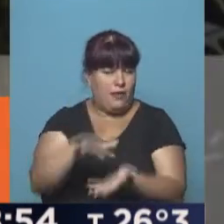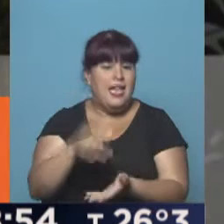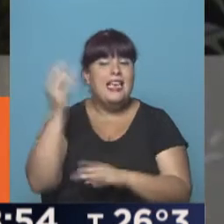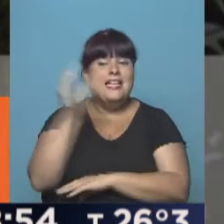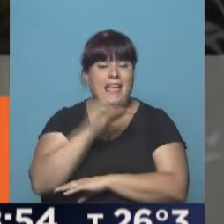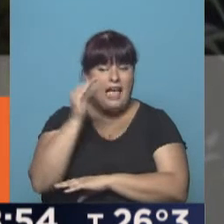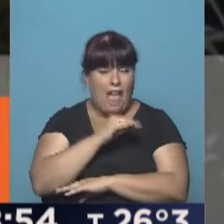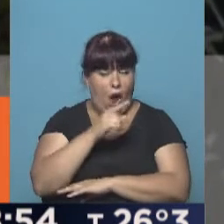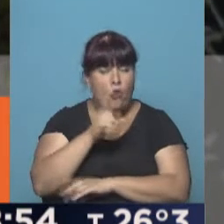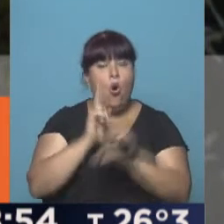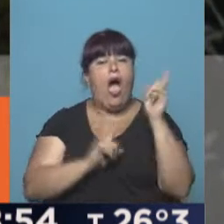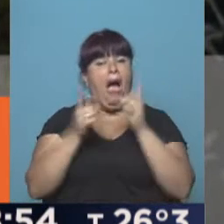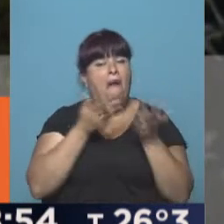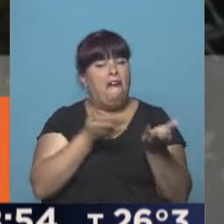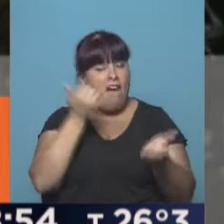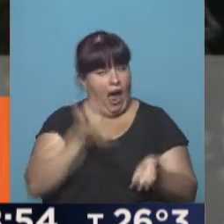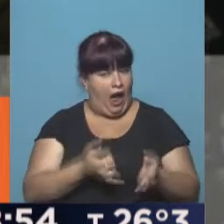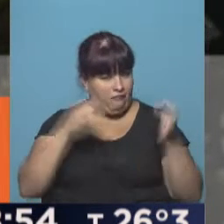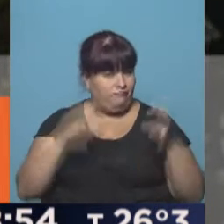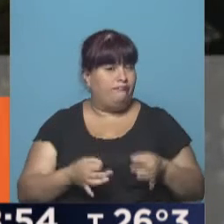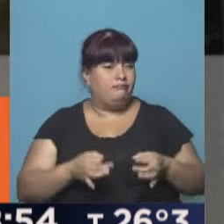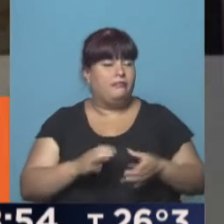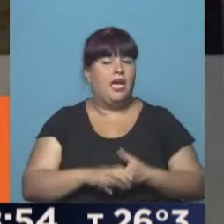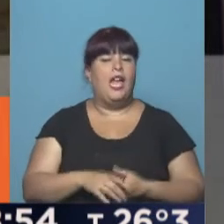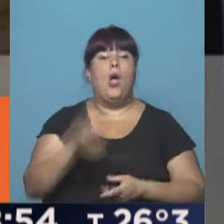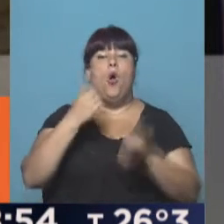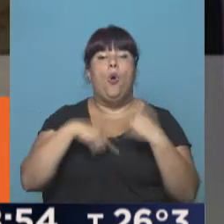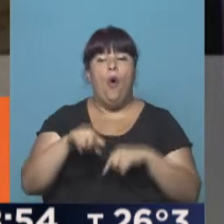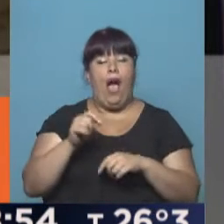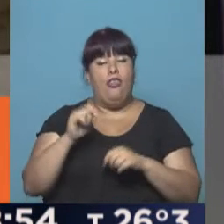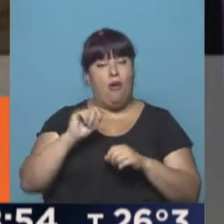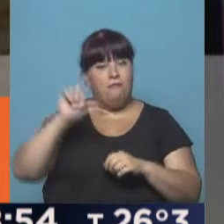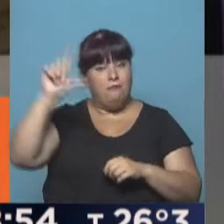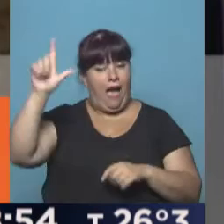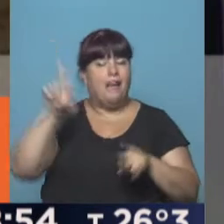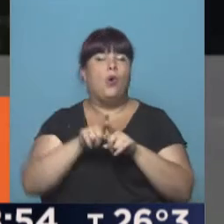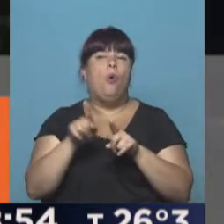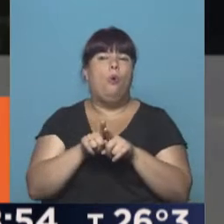Cruz presenta algunos beneficios muy concretos. Mientras se incrementan lo que llaman